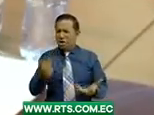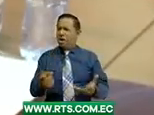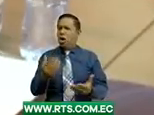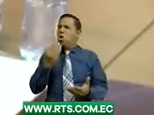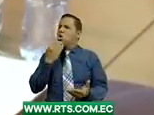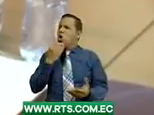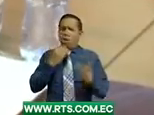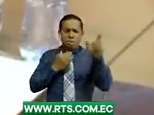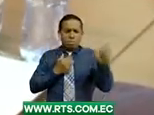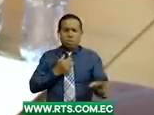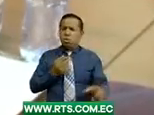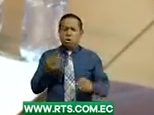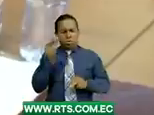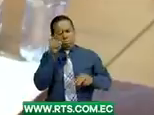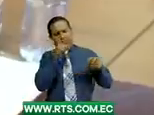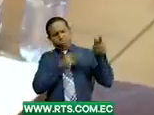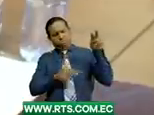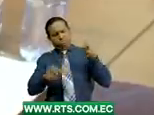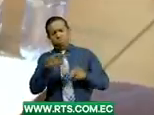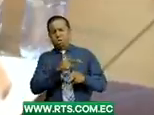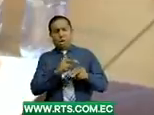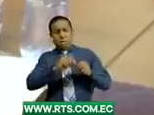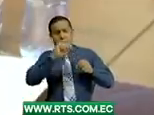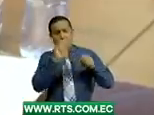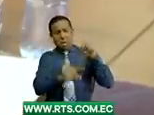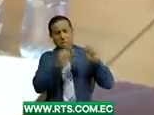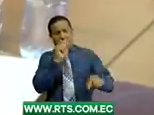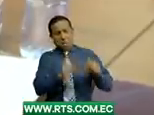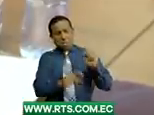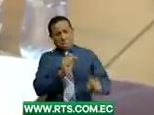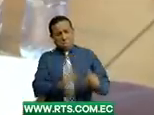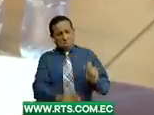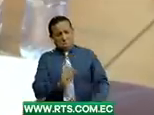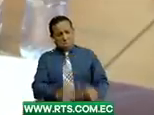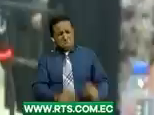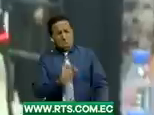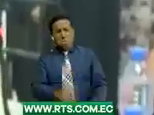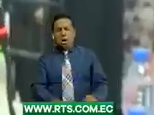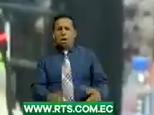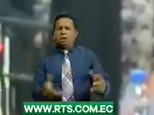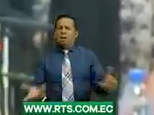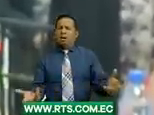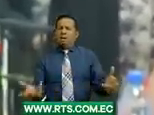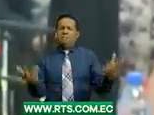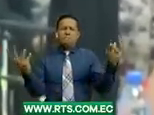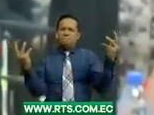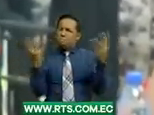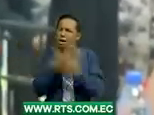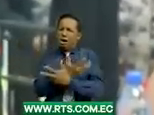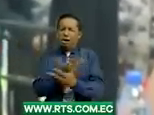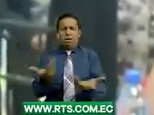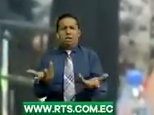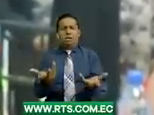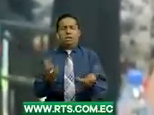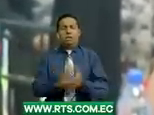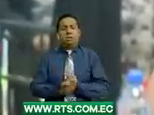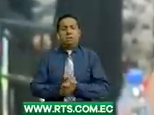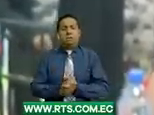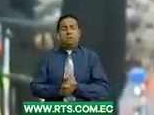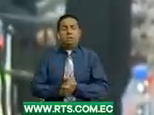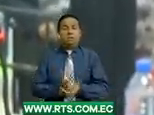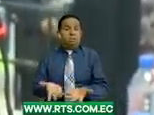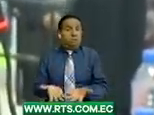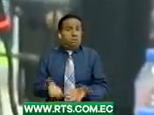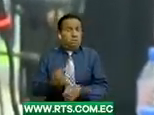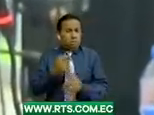un estudiante de un bachillerato general unificado igual que un bachillerato técnico. Nadie ha dicho aquí que el primer